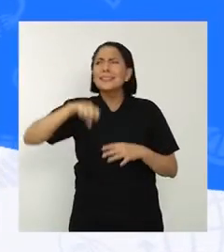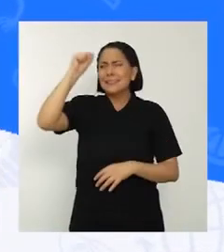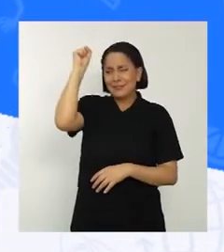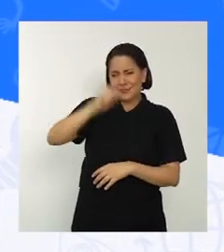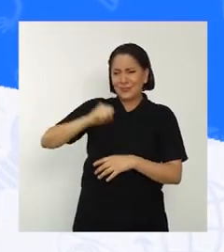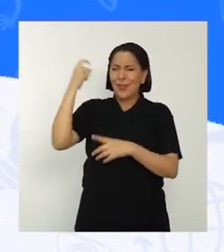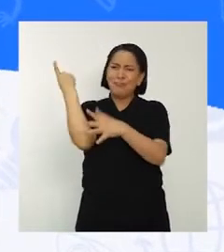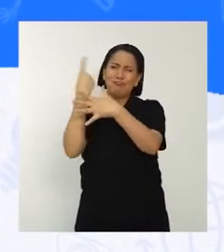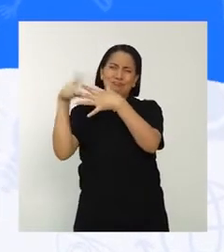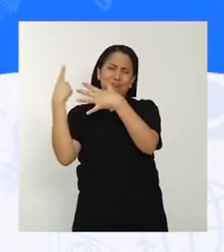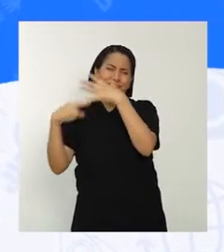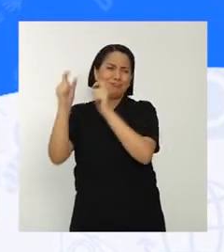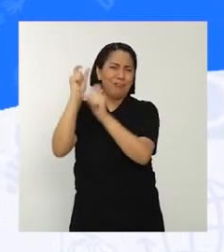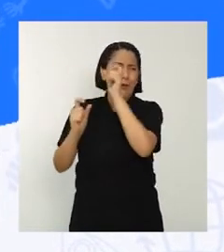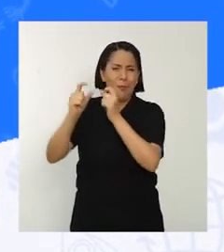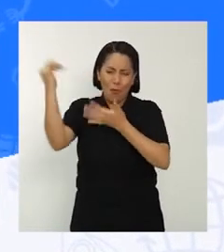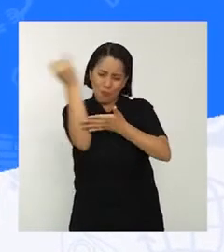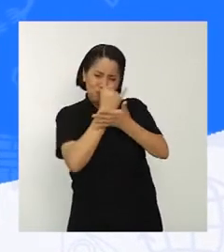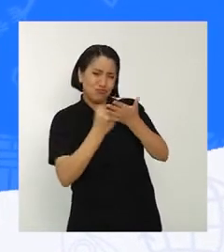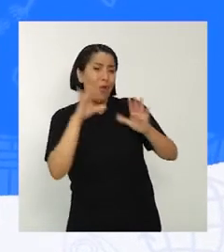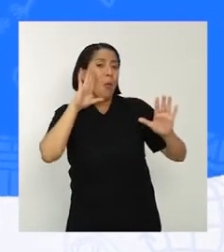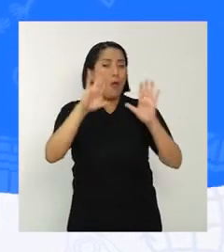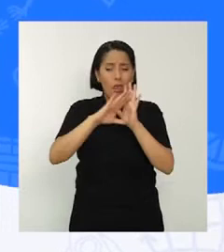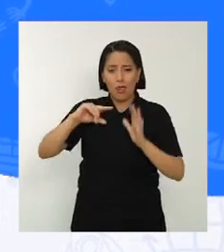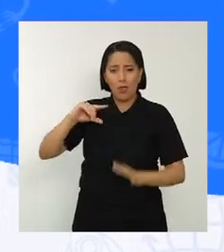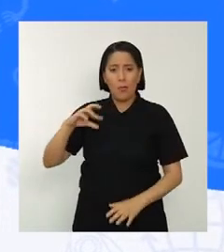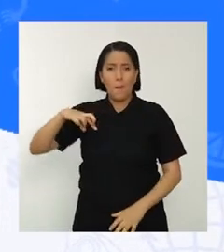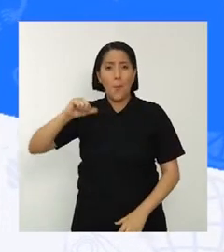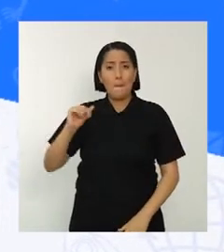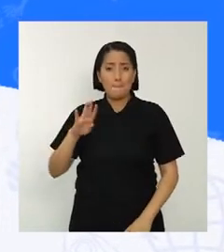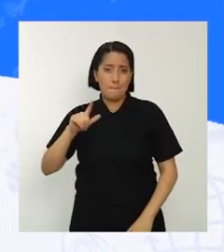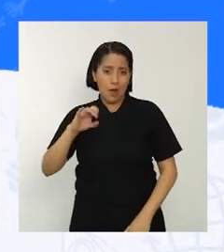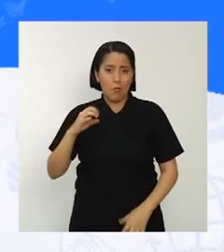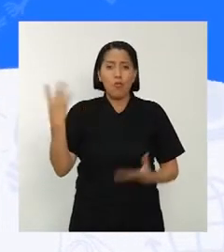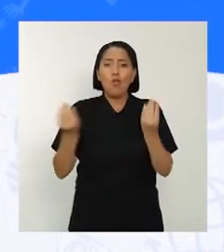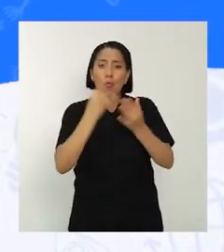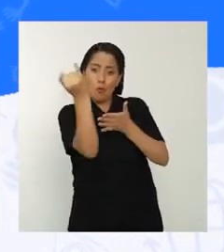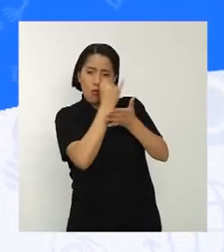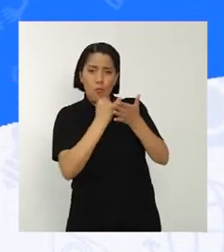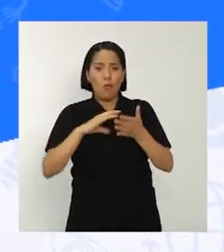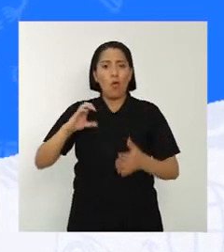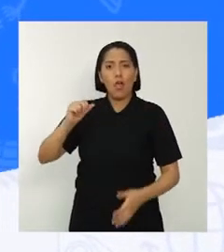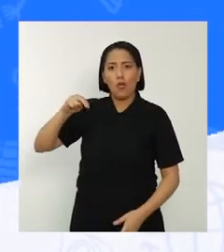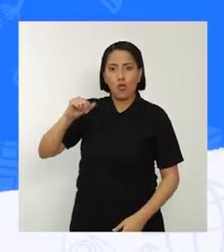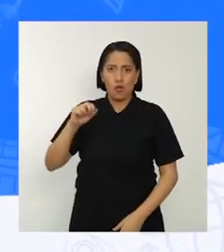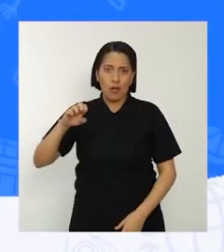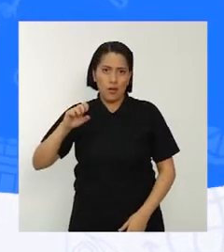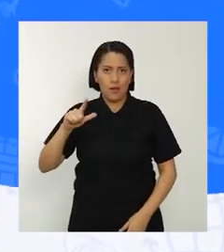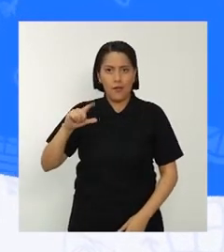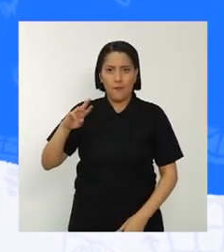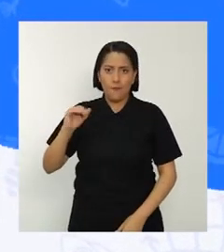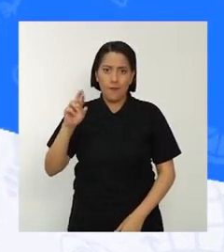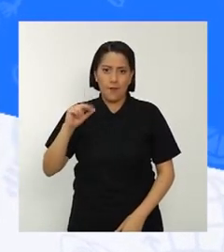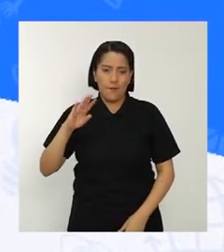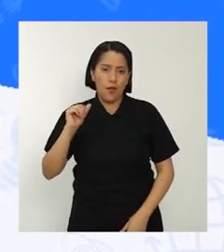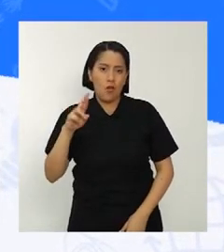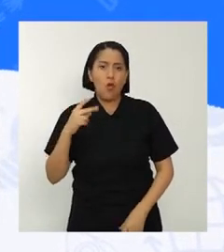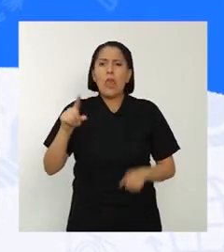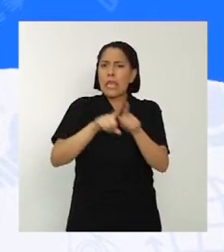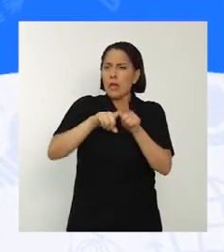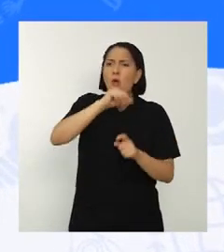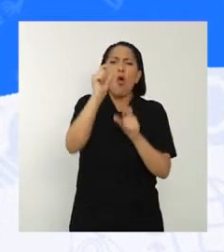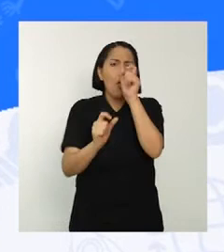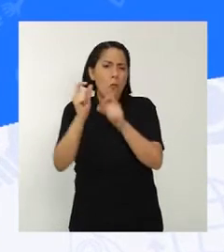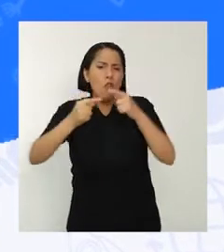otros dibujantes que participan realizando cómics como Pablo Marcos para Conan el Bárbaro y otros que han logrado fama